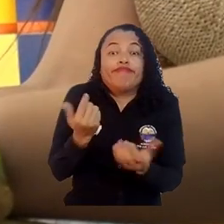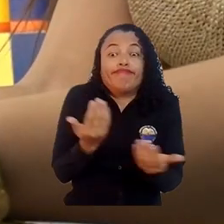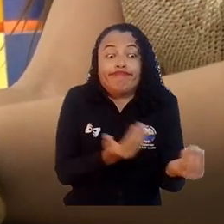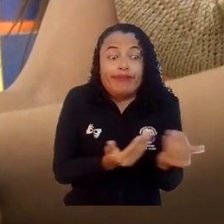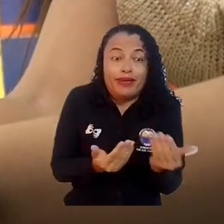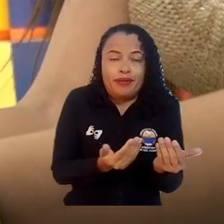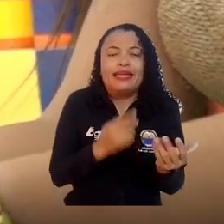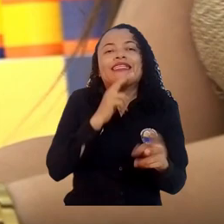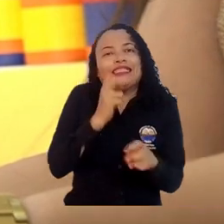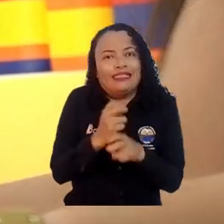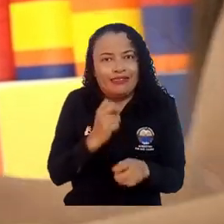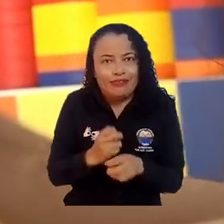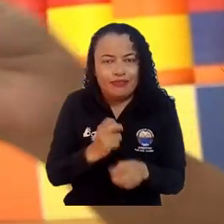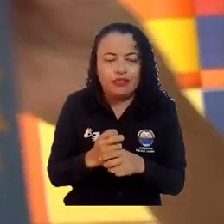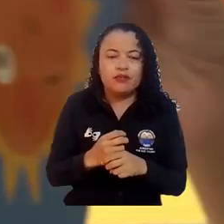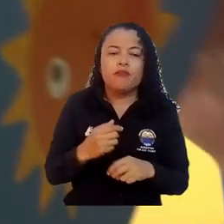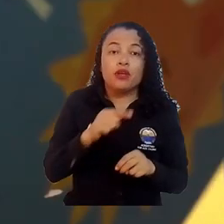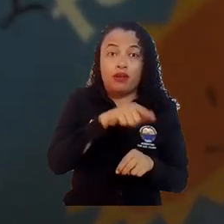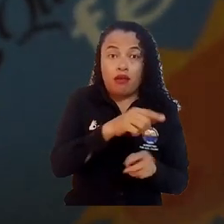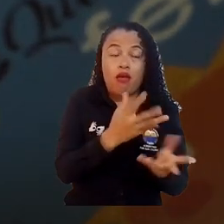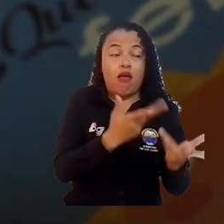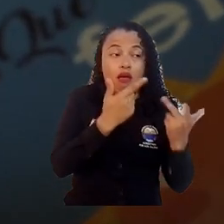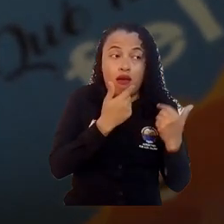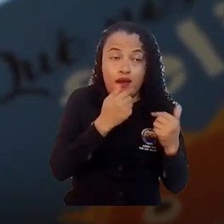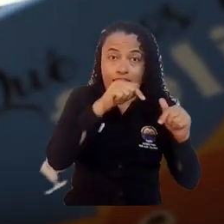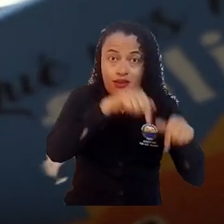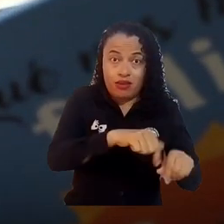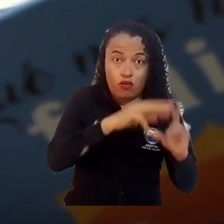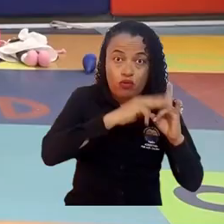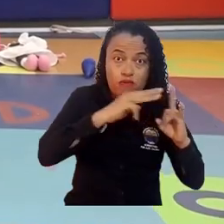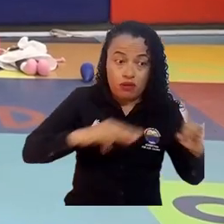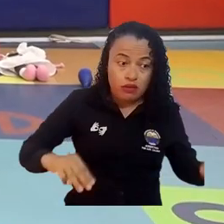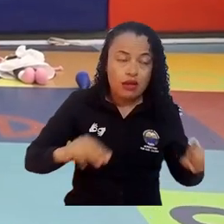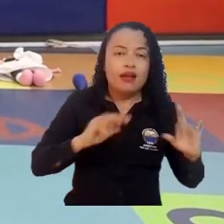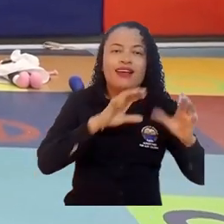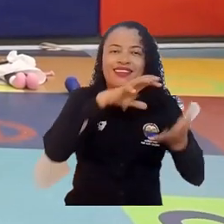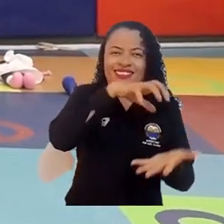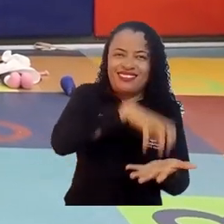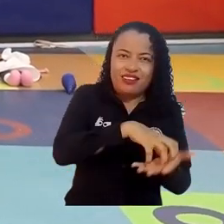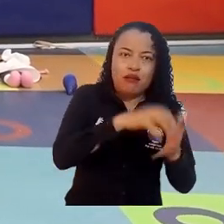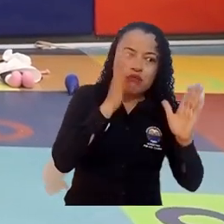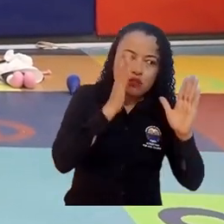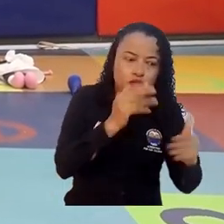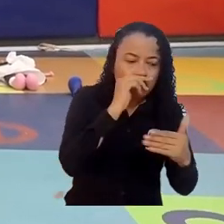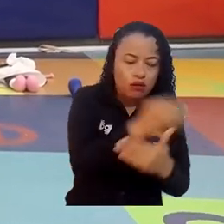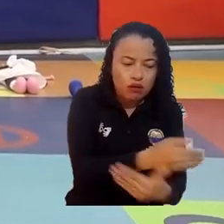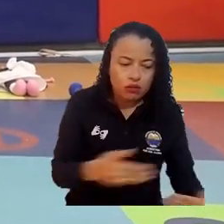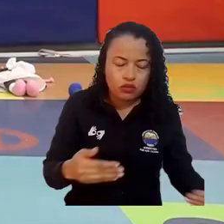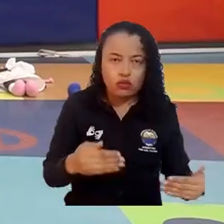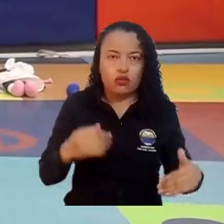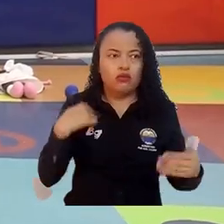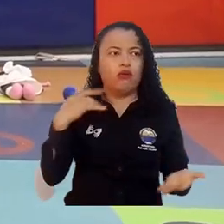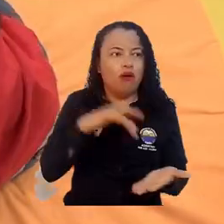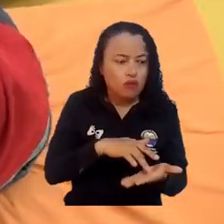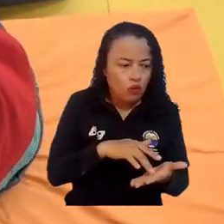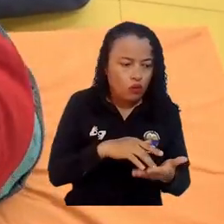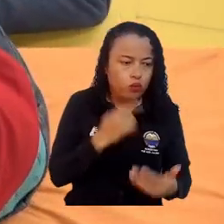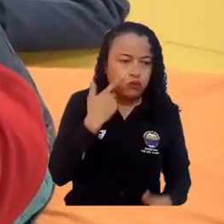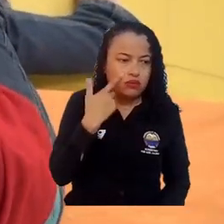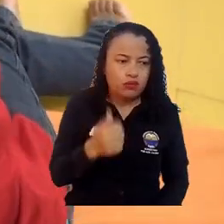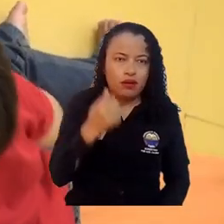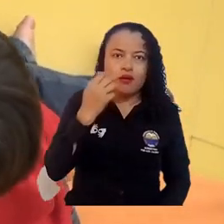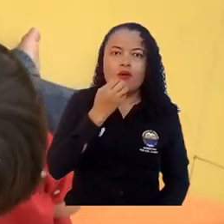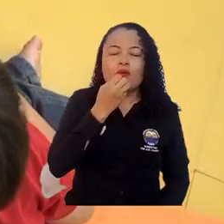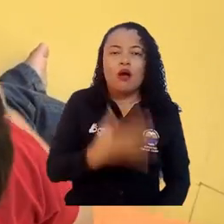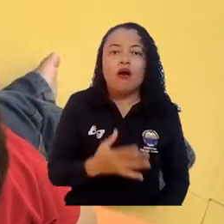y con un bebé. Entonces me informaron de que aquí estaba el Centro de Atención Integral a la Infancia. Cuando llegué me pareció